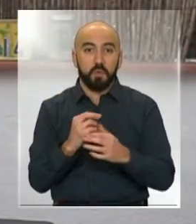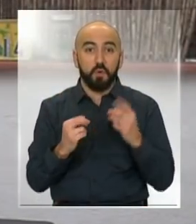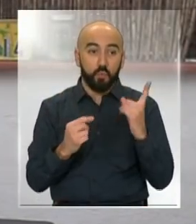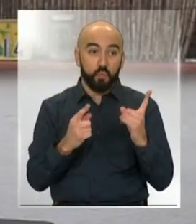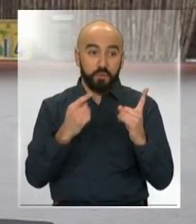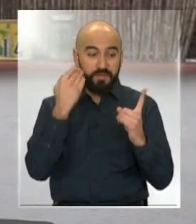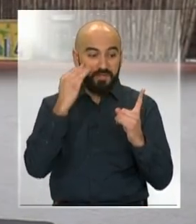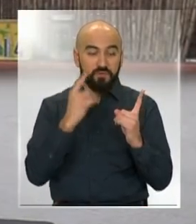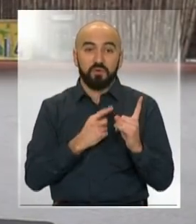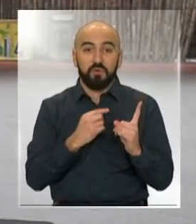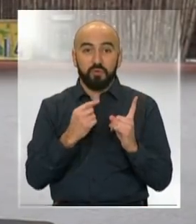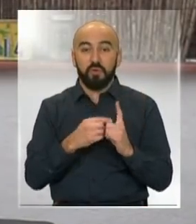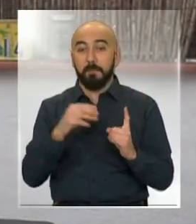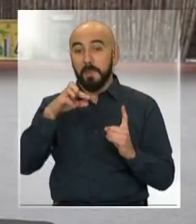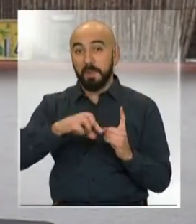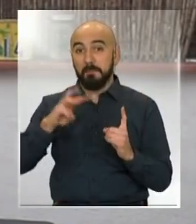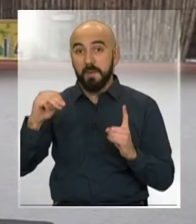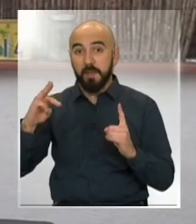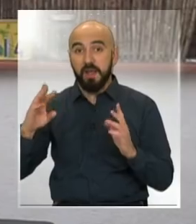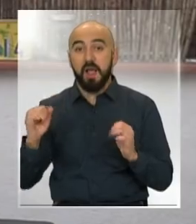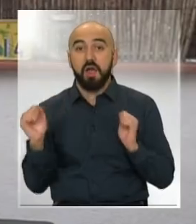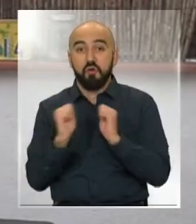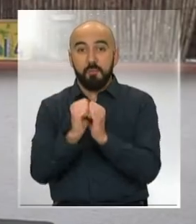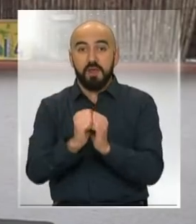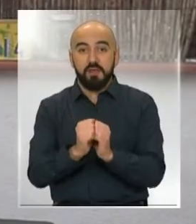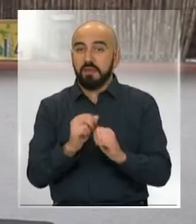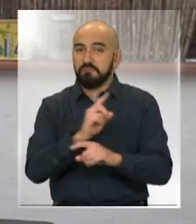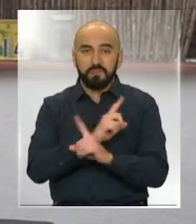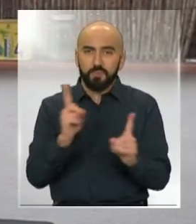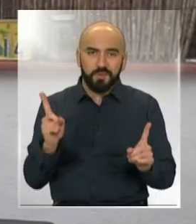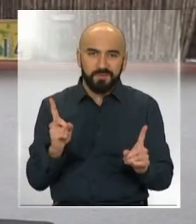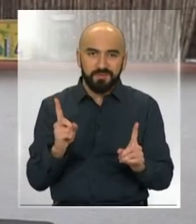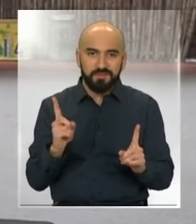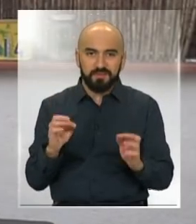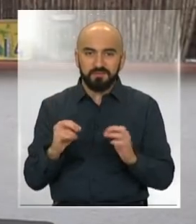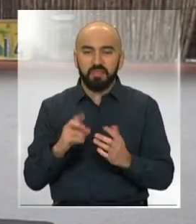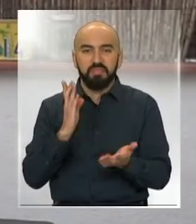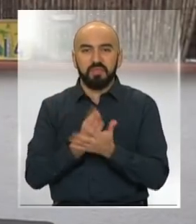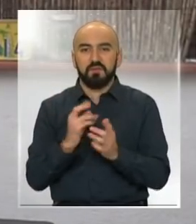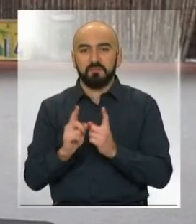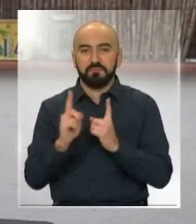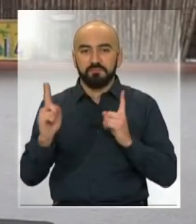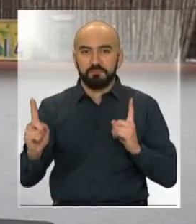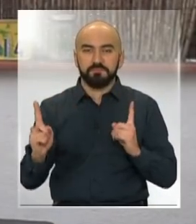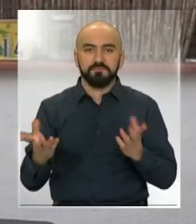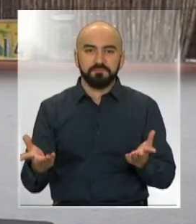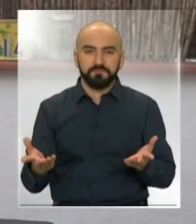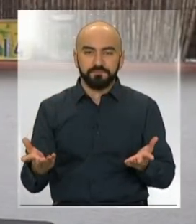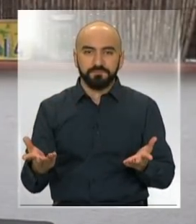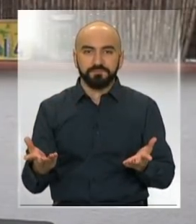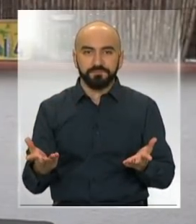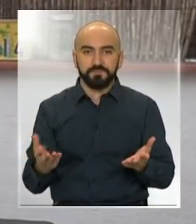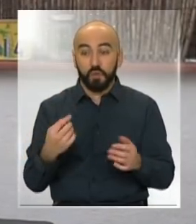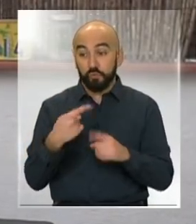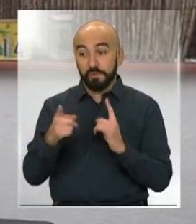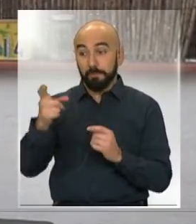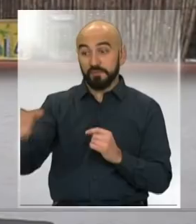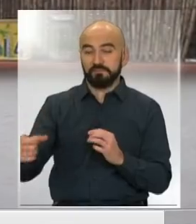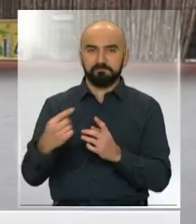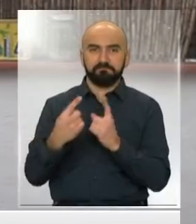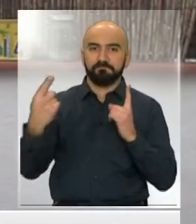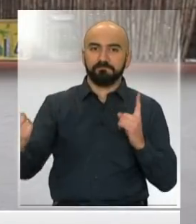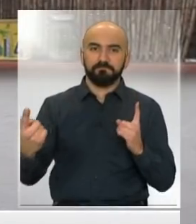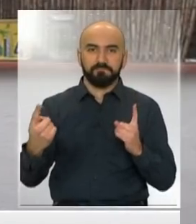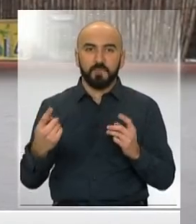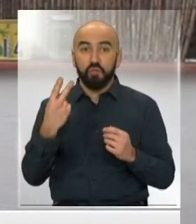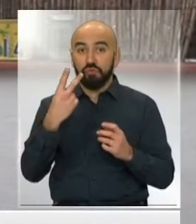van los dos padres no un padre por cada niño y que mantengan la distancia ojalá de dos metros de otras personas por ejemplo hoy